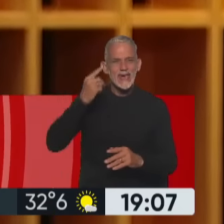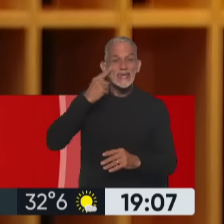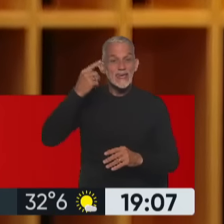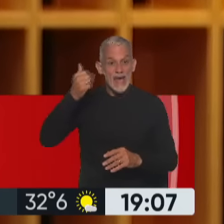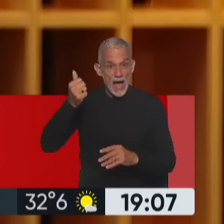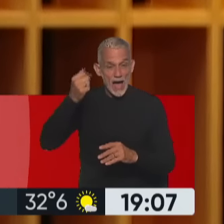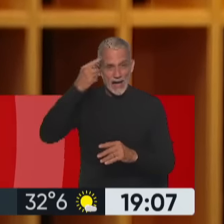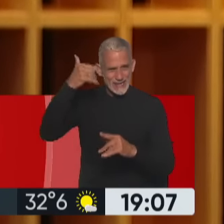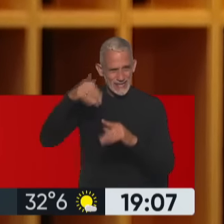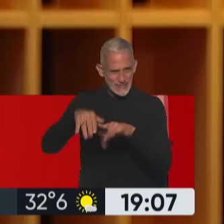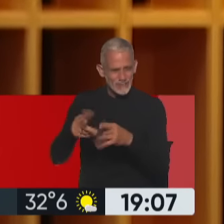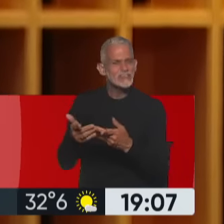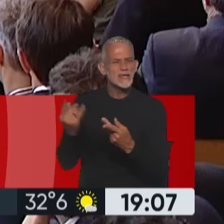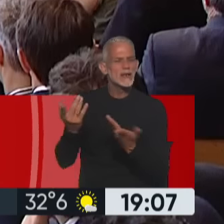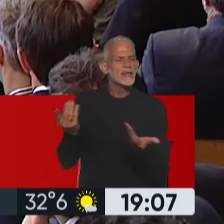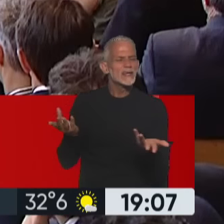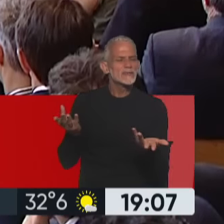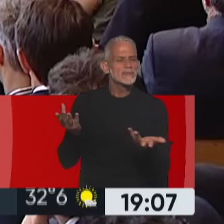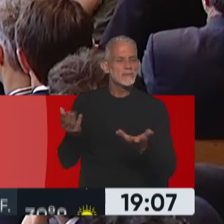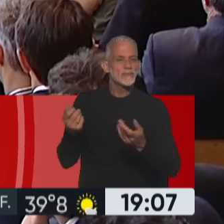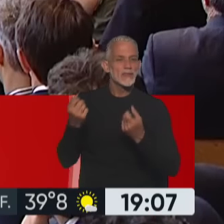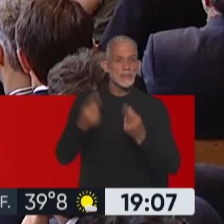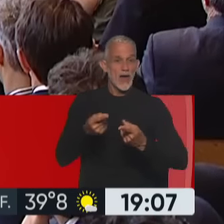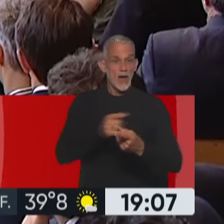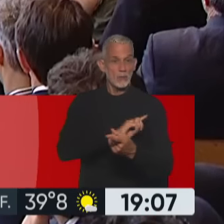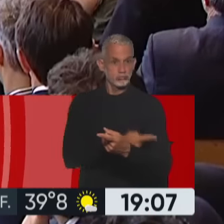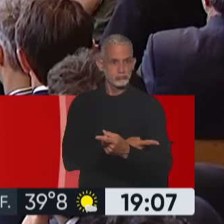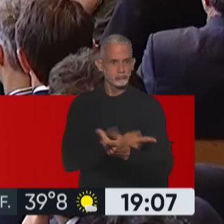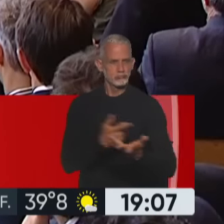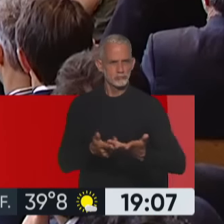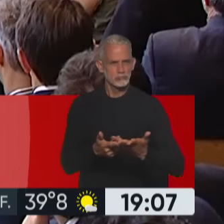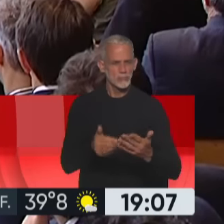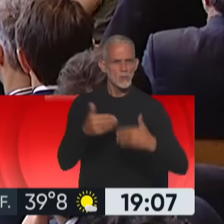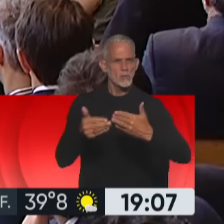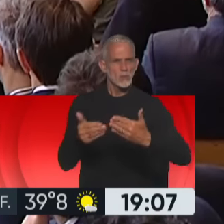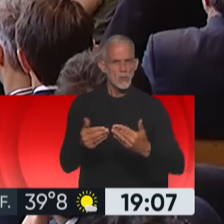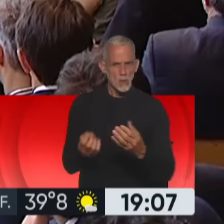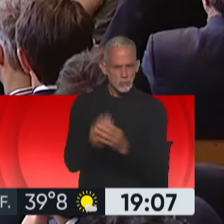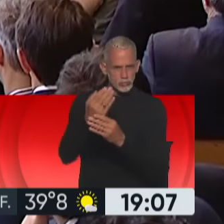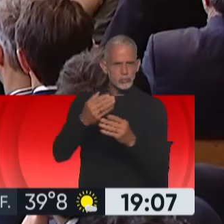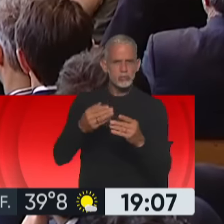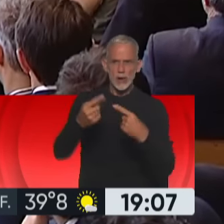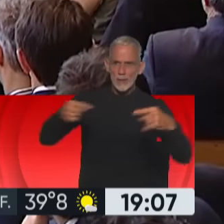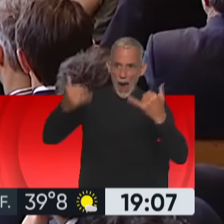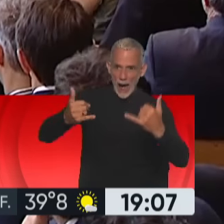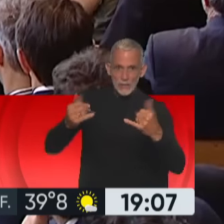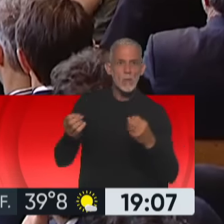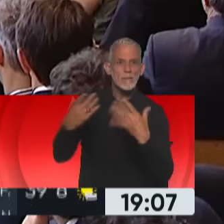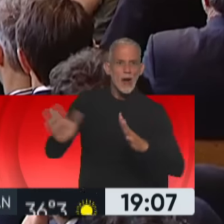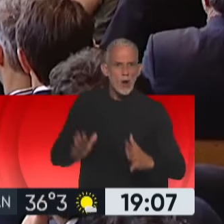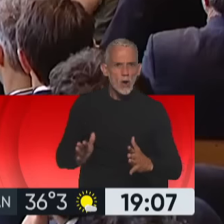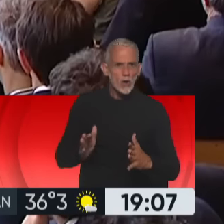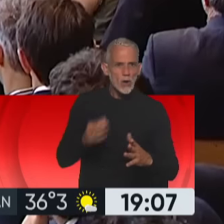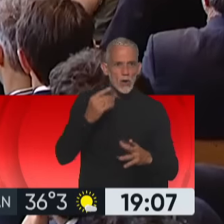inteligencia artificial es potenciar los rendimientos crecientes y potenciar los rendimientos crecientes es